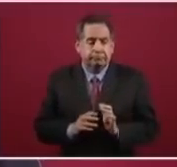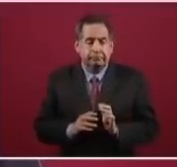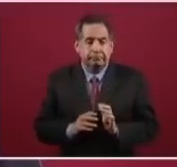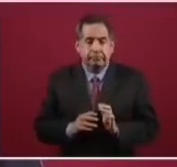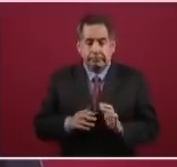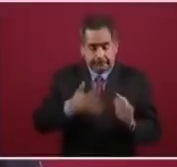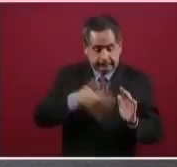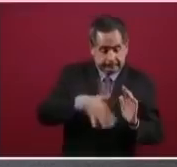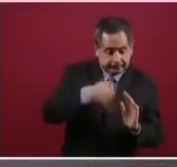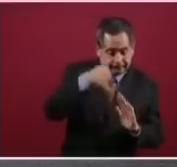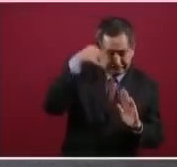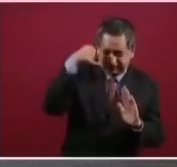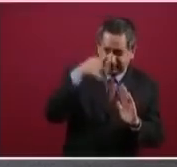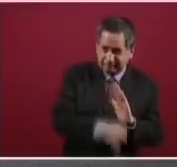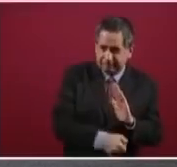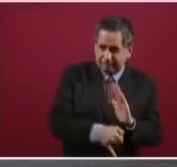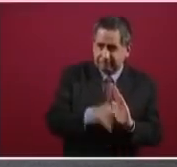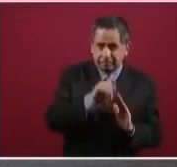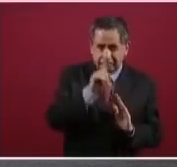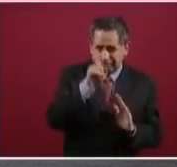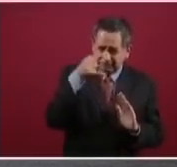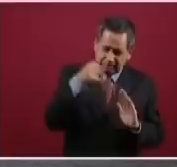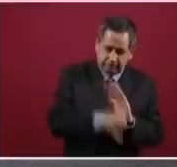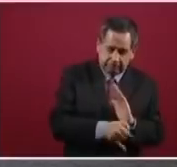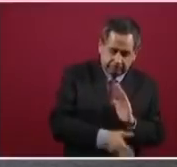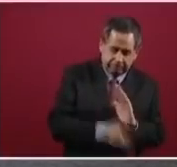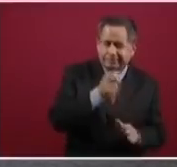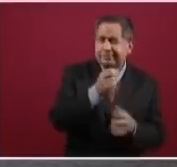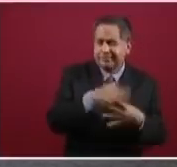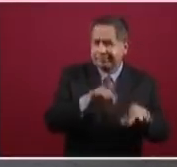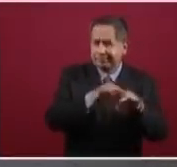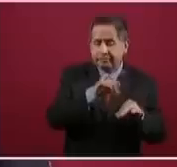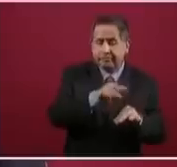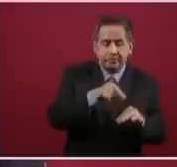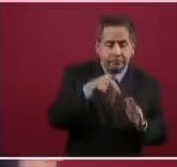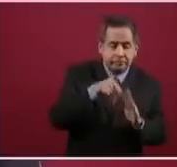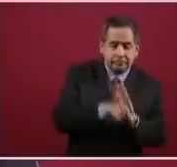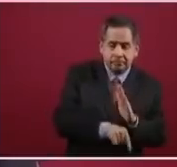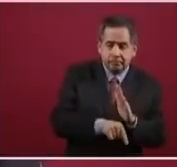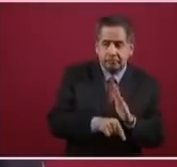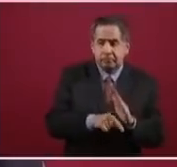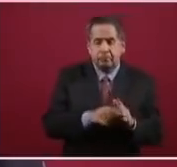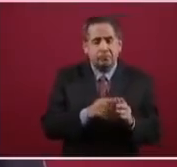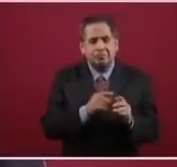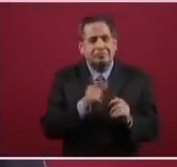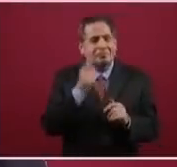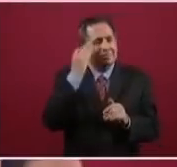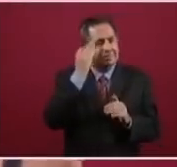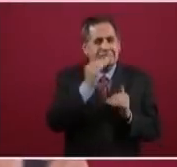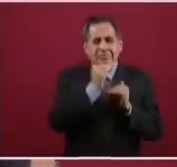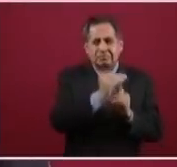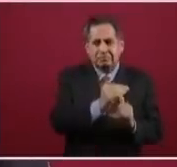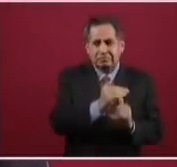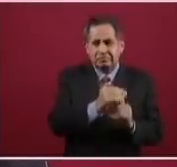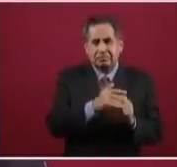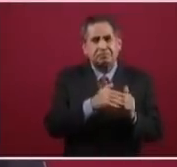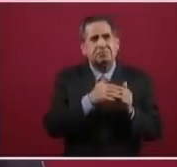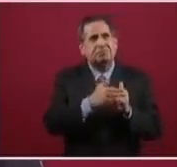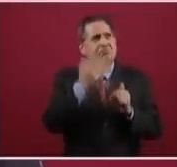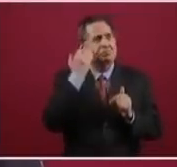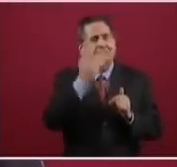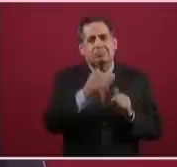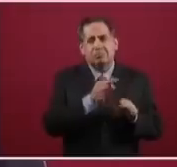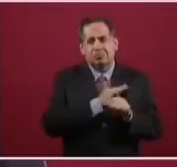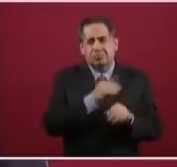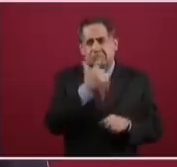en aguas profundas es importante pero la exploración y la producción aguas profundas tiene un ciclo muy específico se tarda más o menos